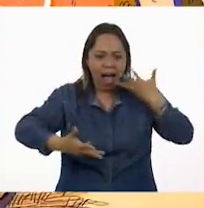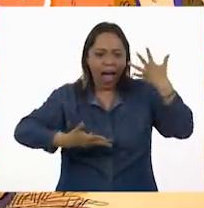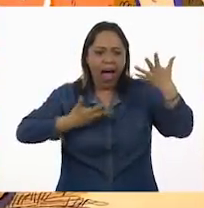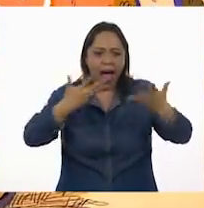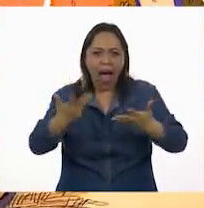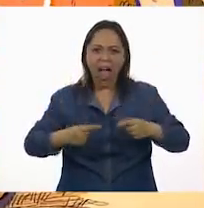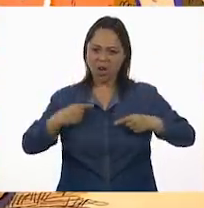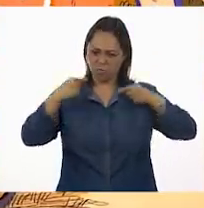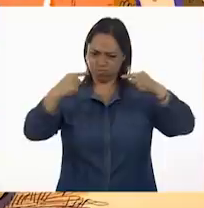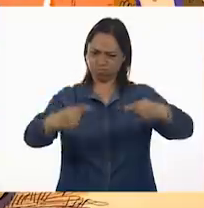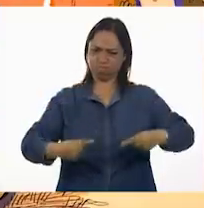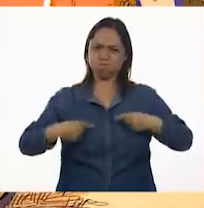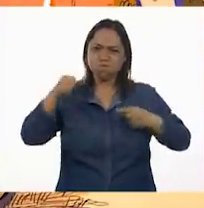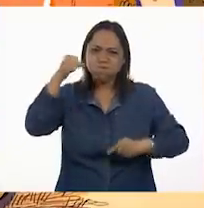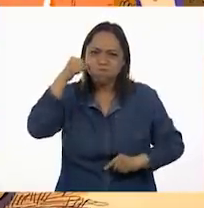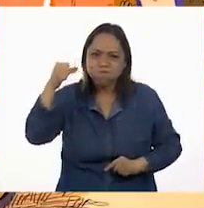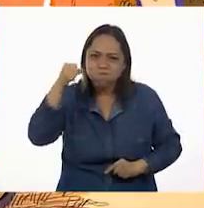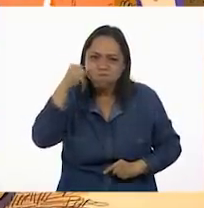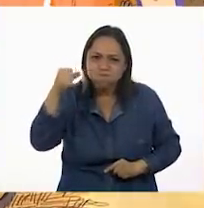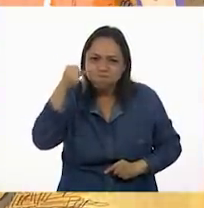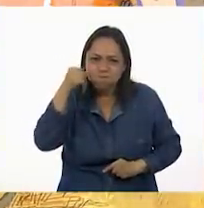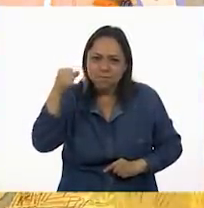tiene ruedas.